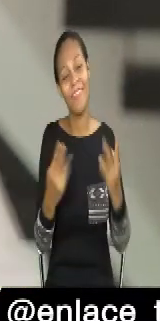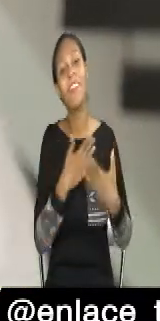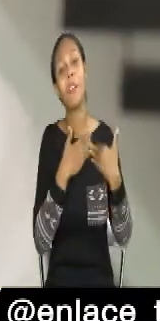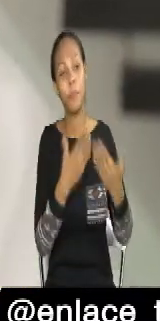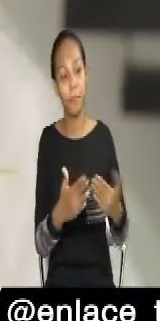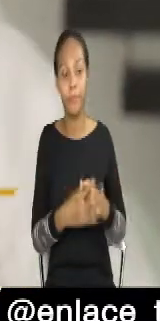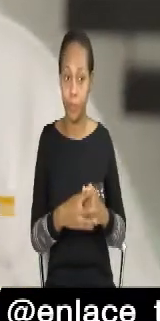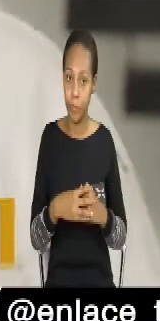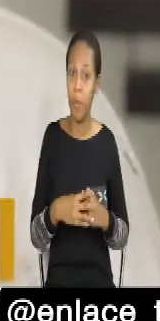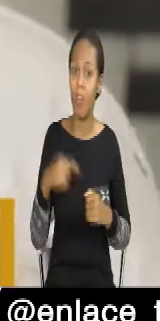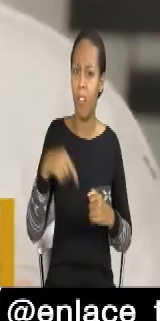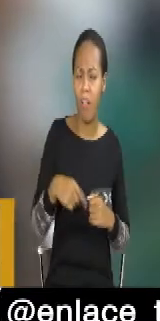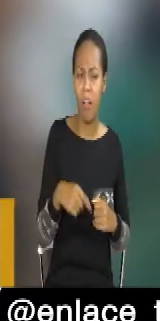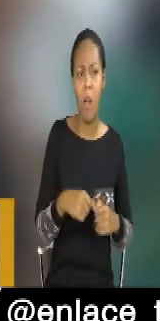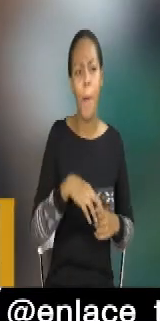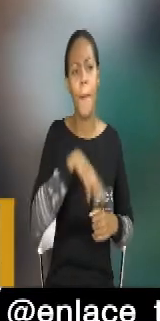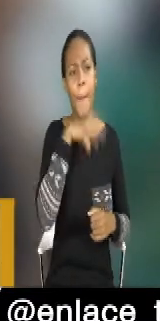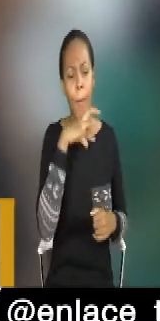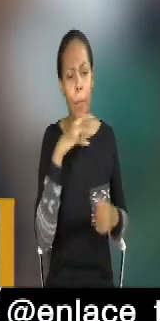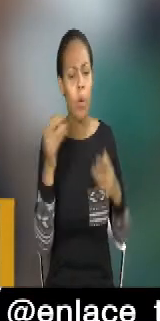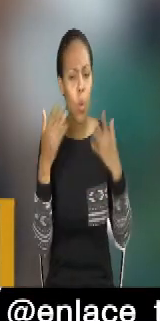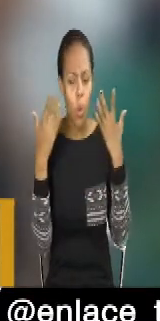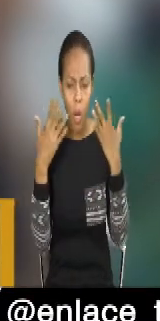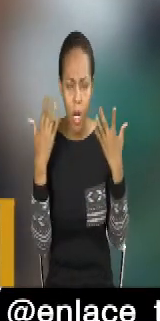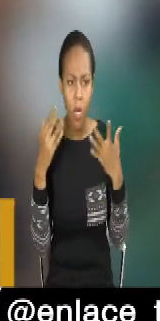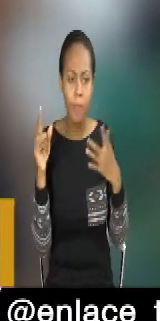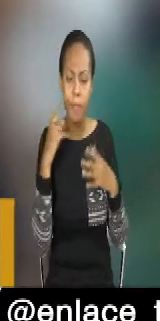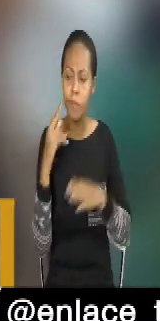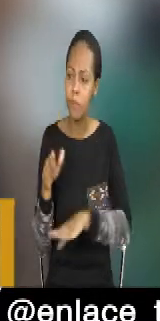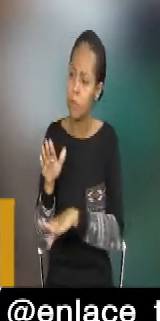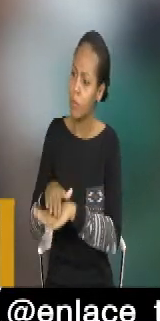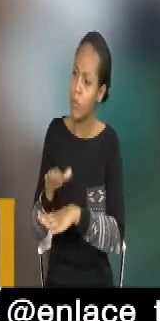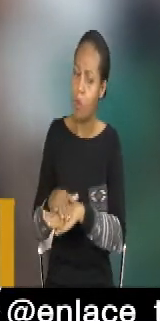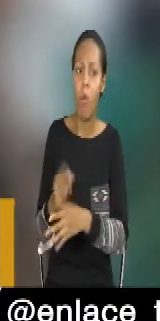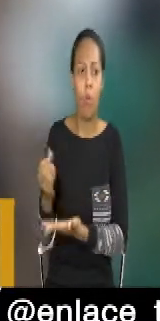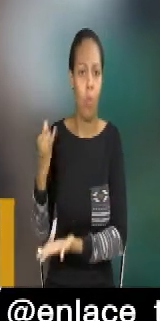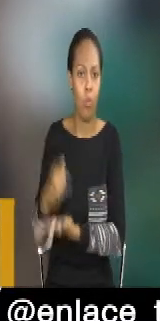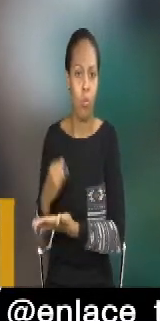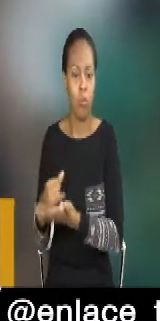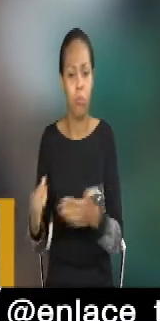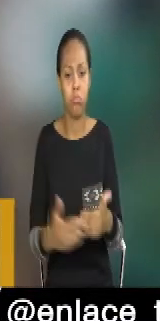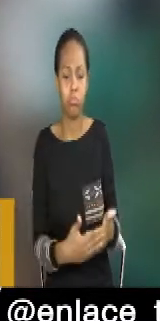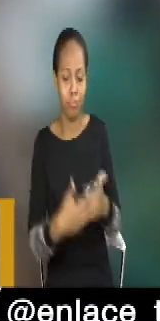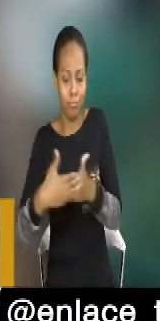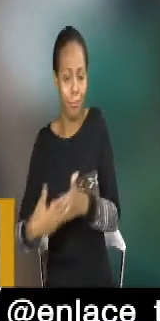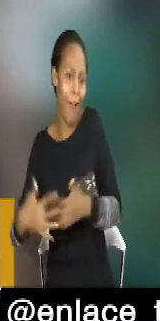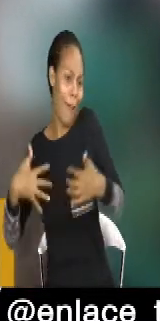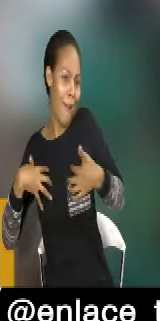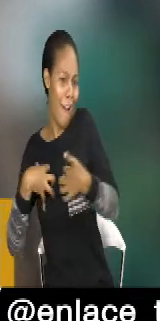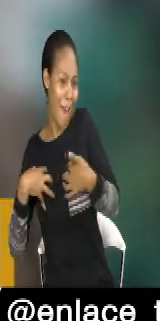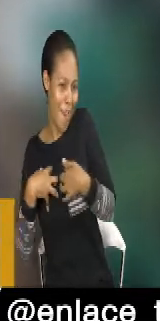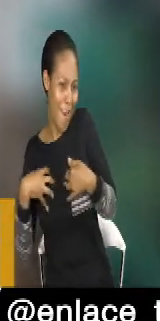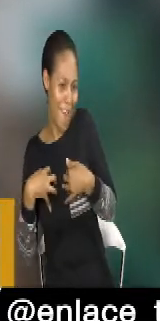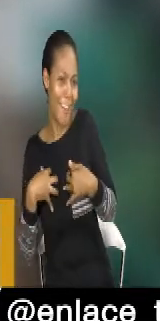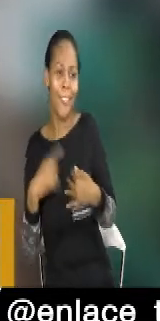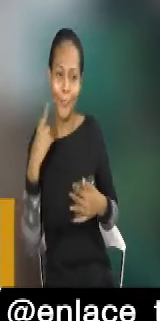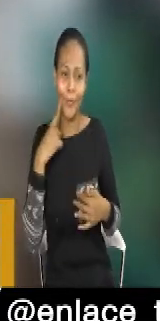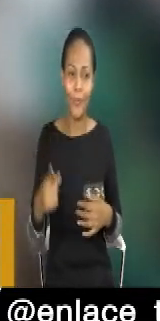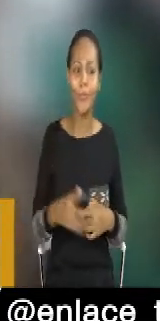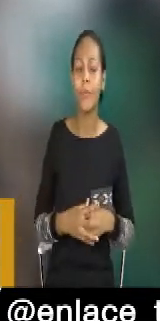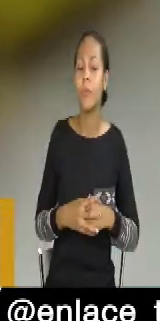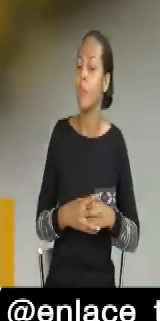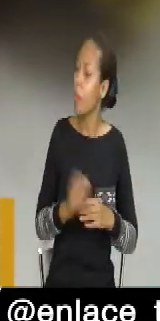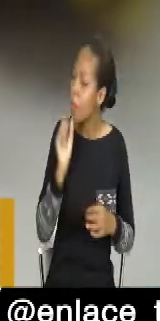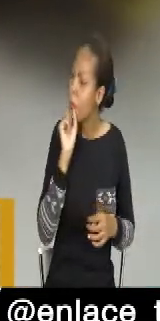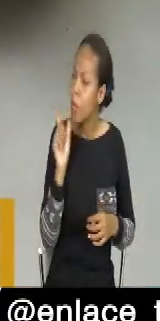caninos en Barranca Bermeja, pues buscamos a la Junta Protectora de Animales y a su presidenta para preguntarle, con las buenas tardes, Idami Sacero, qué